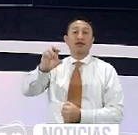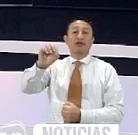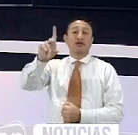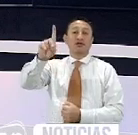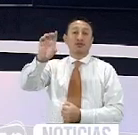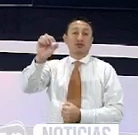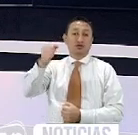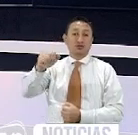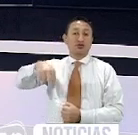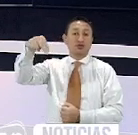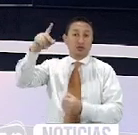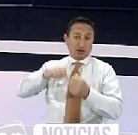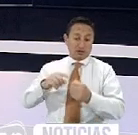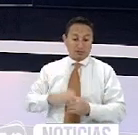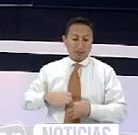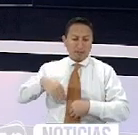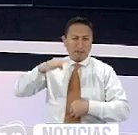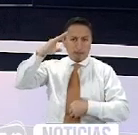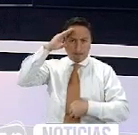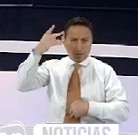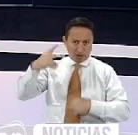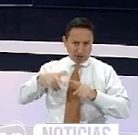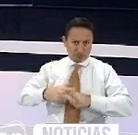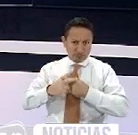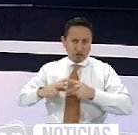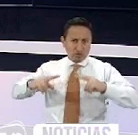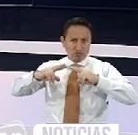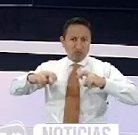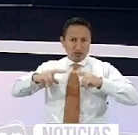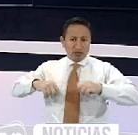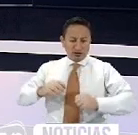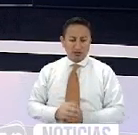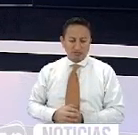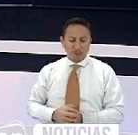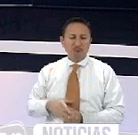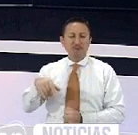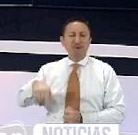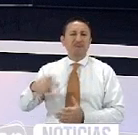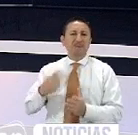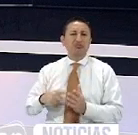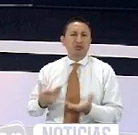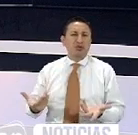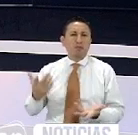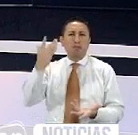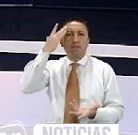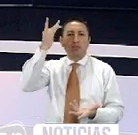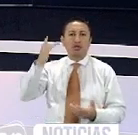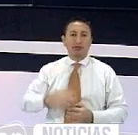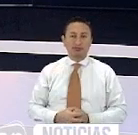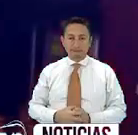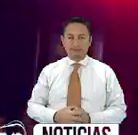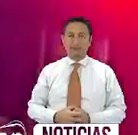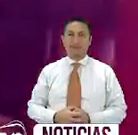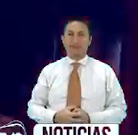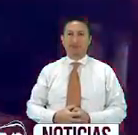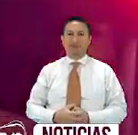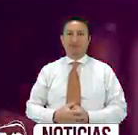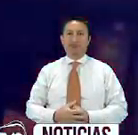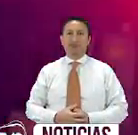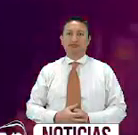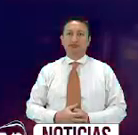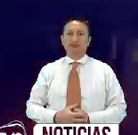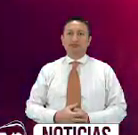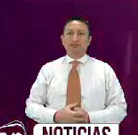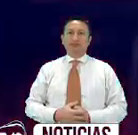norte de Quito. La policía avanza en las investigaciones para determinar el móvil del crimen.